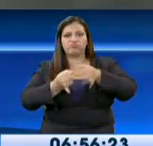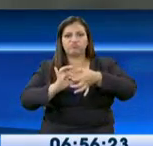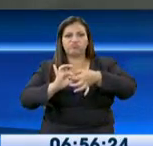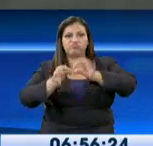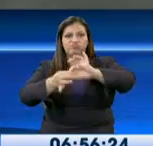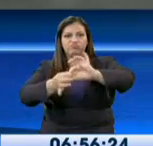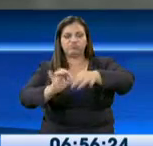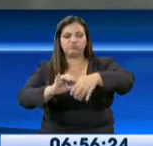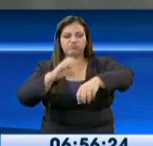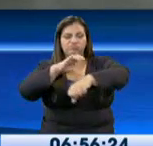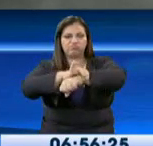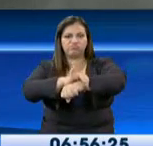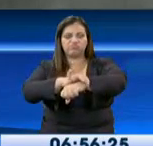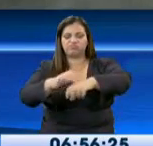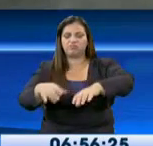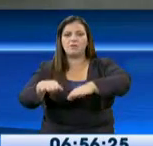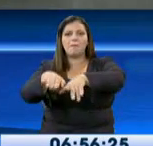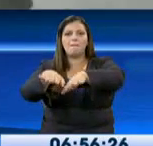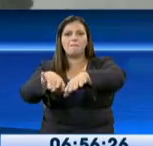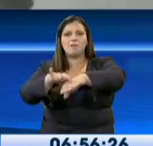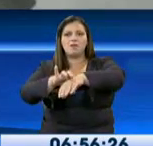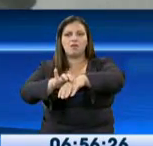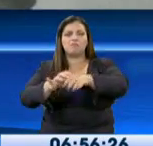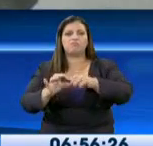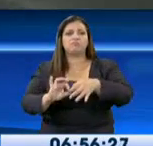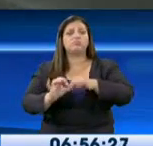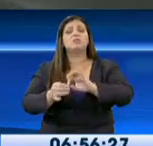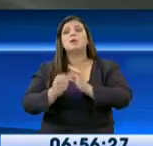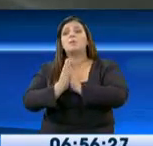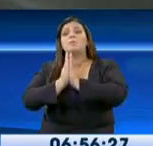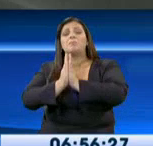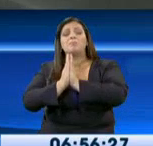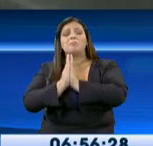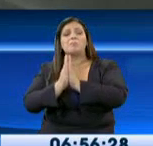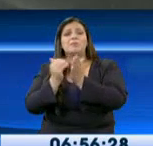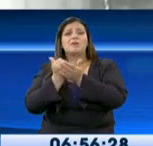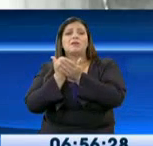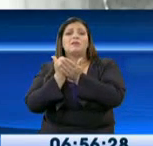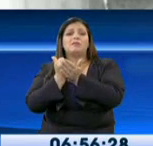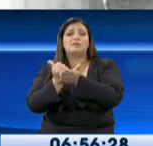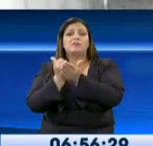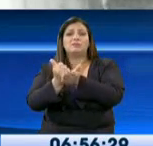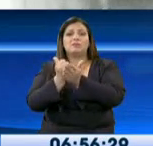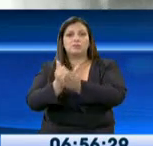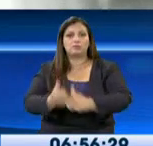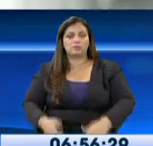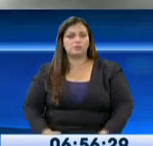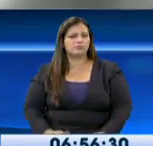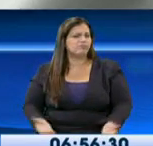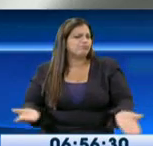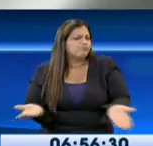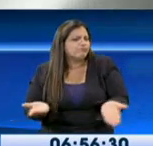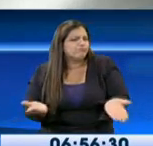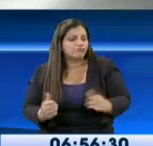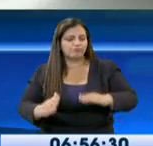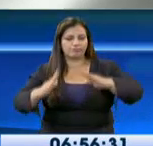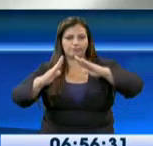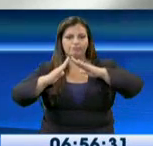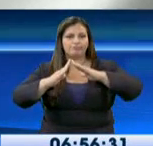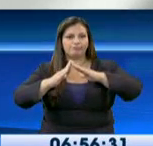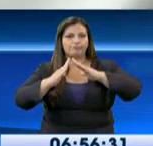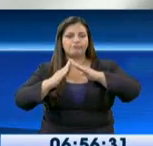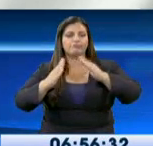el otro de apenas 15 años. La mujer clama por ayuda y los mantiene encerrados en su casa ubicada en el sector de Monte Sinaí.